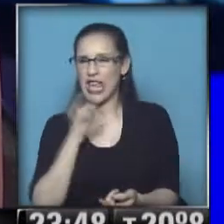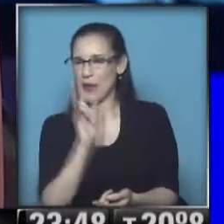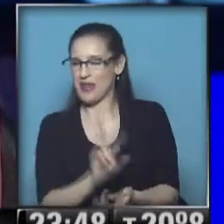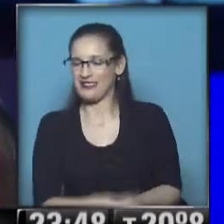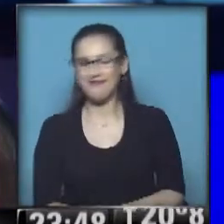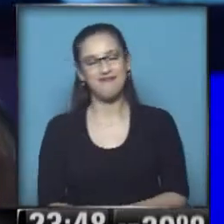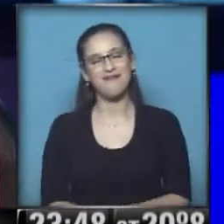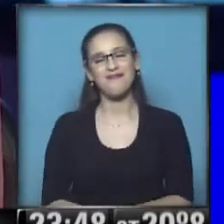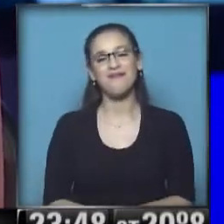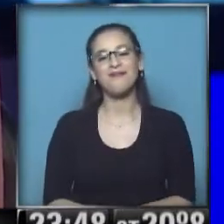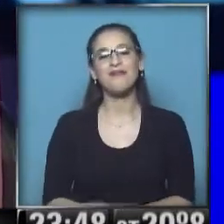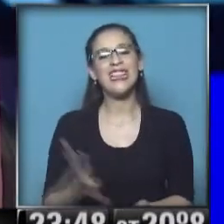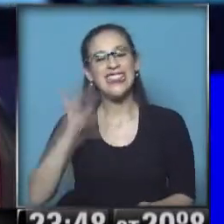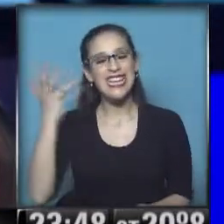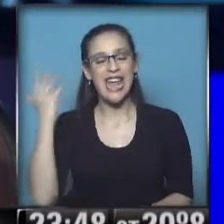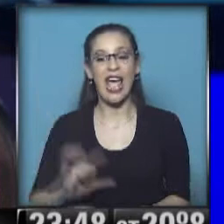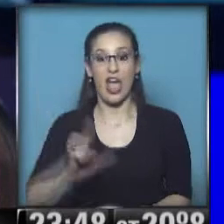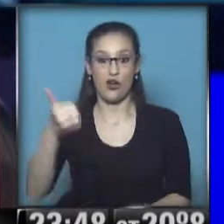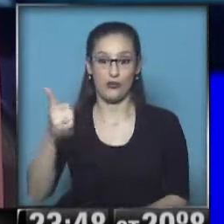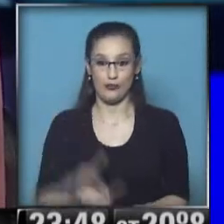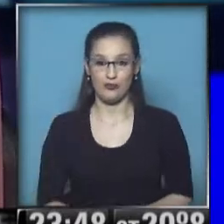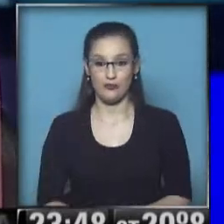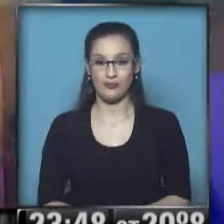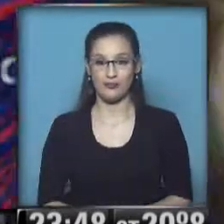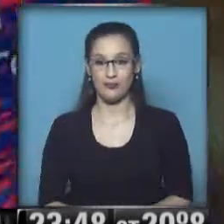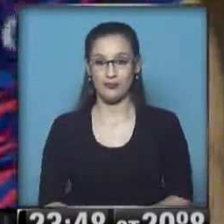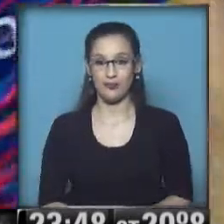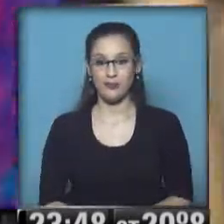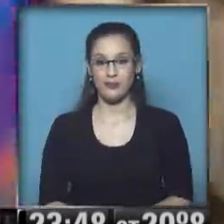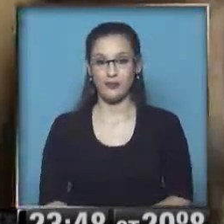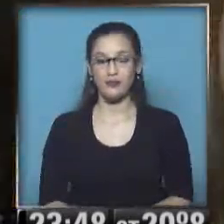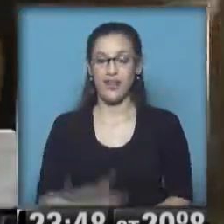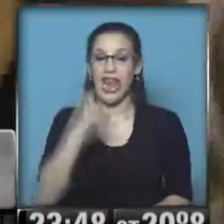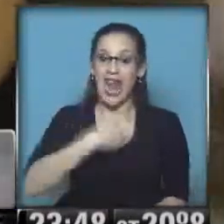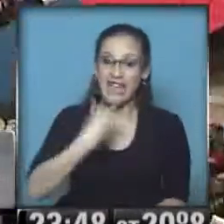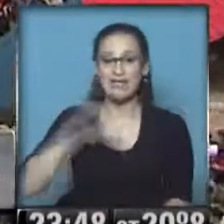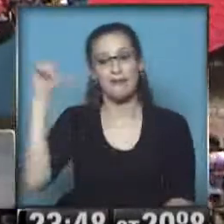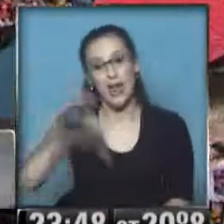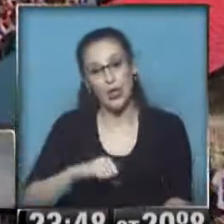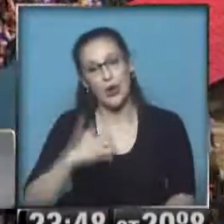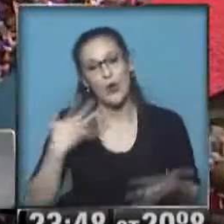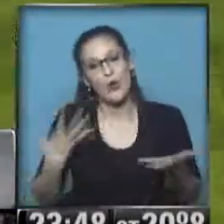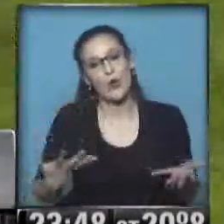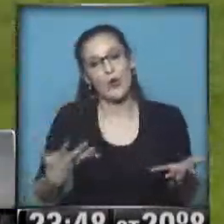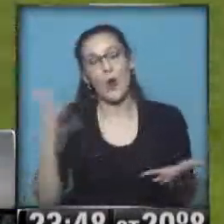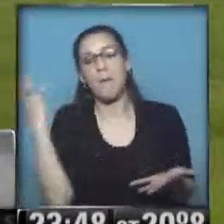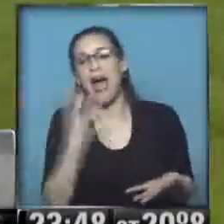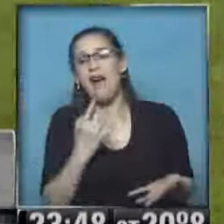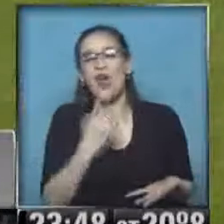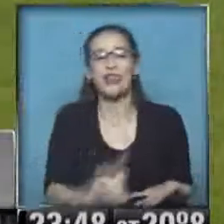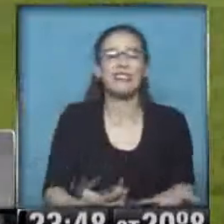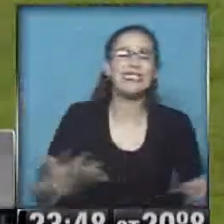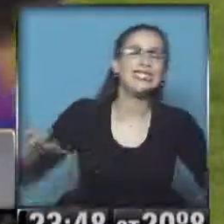Tigre 4-0 frente a la Academia. Ay, Racing. Racing que llegaba, decir, como siempre, como